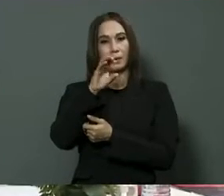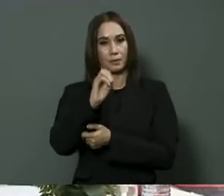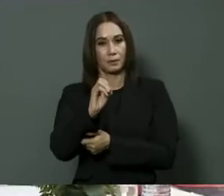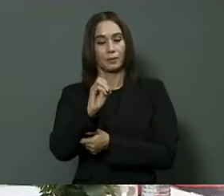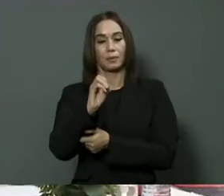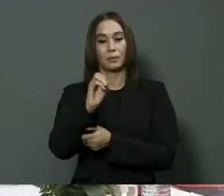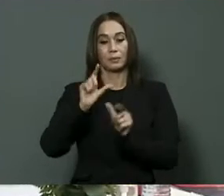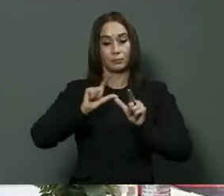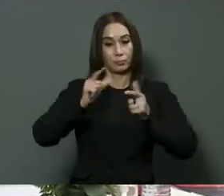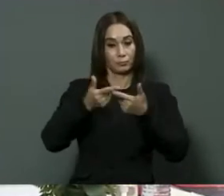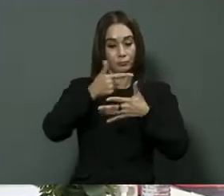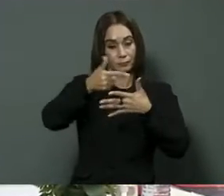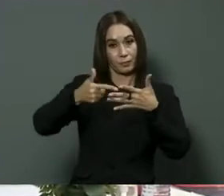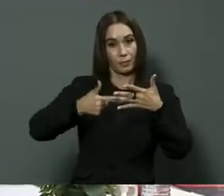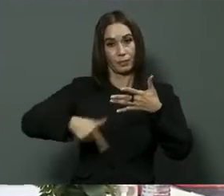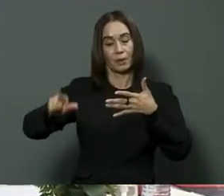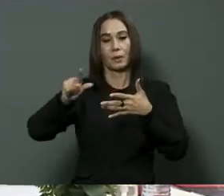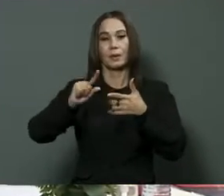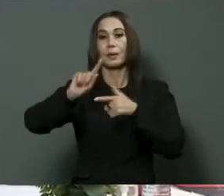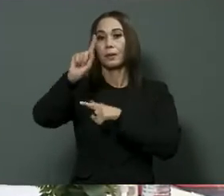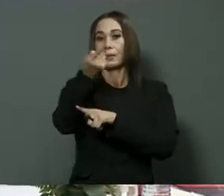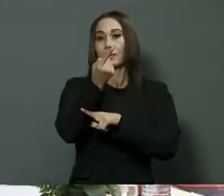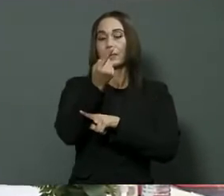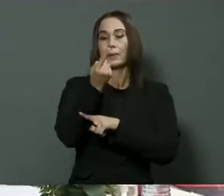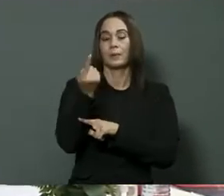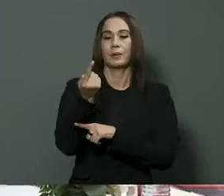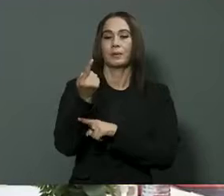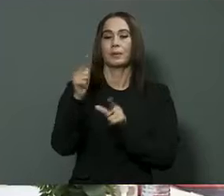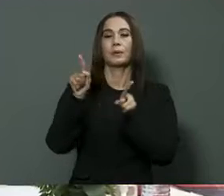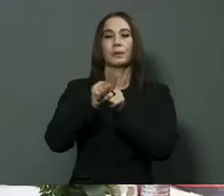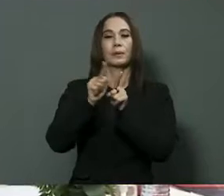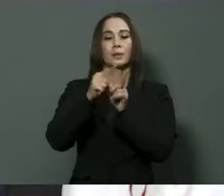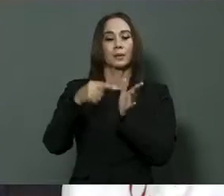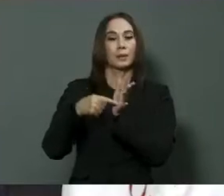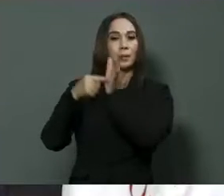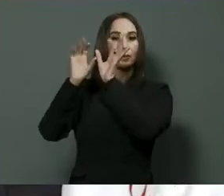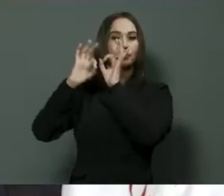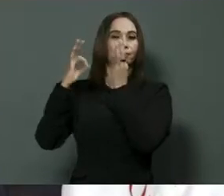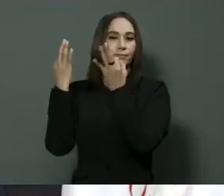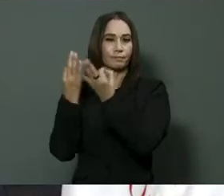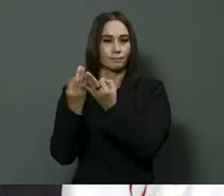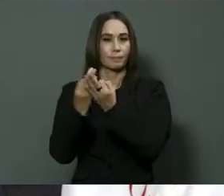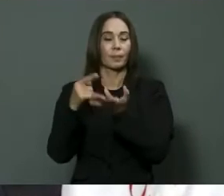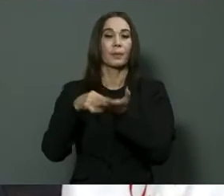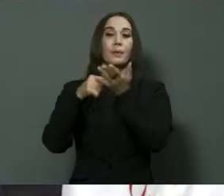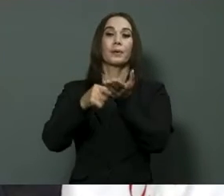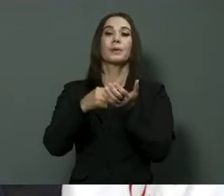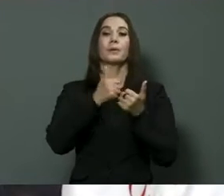plan piloto. Te presentamos las familias, las entidades militares y